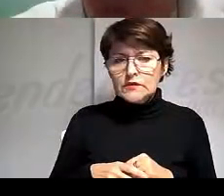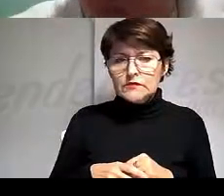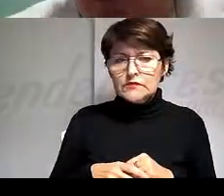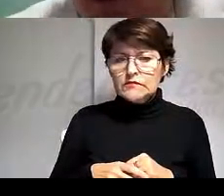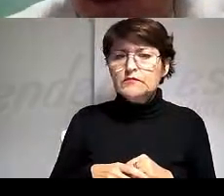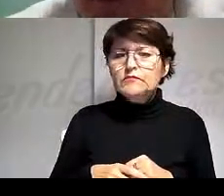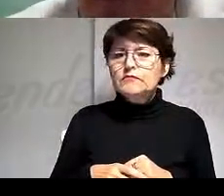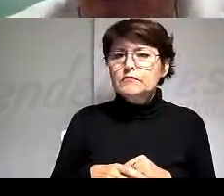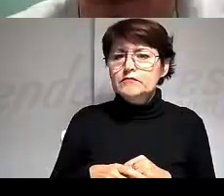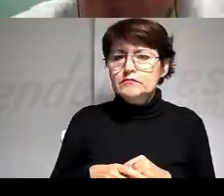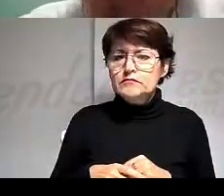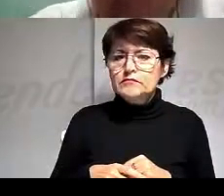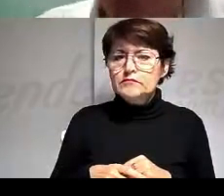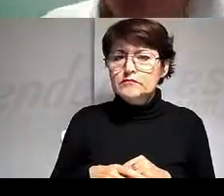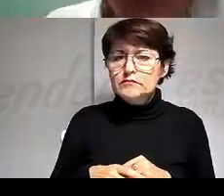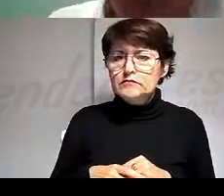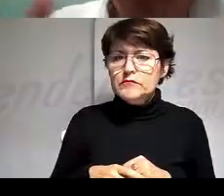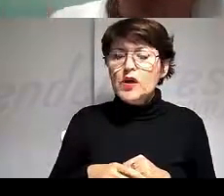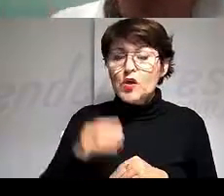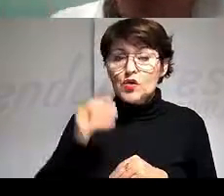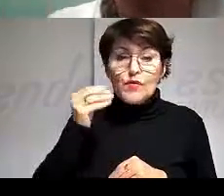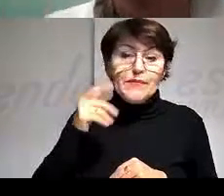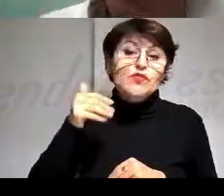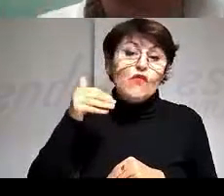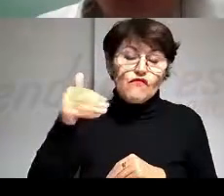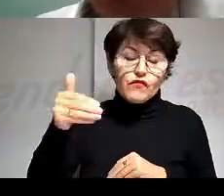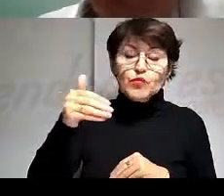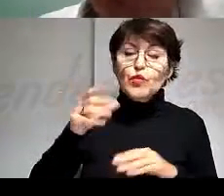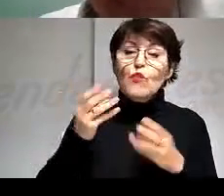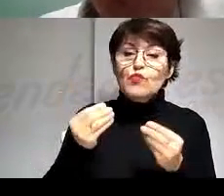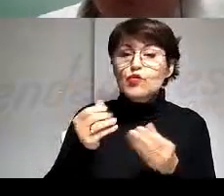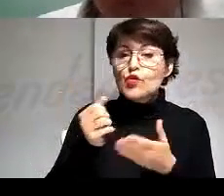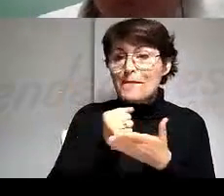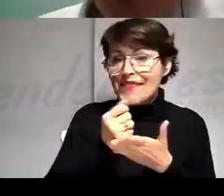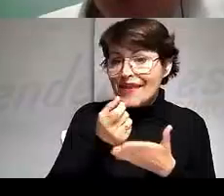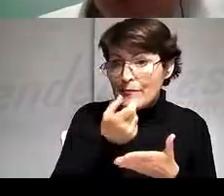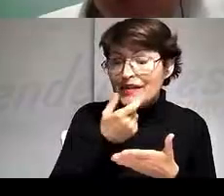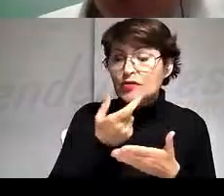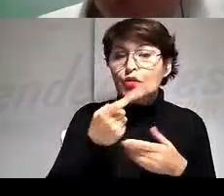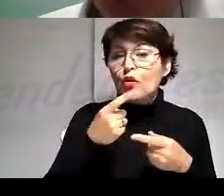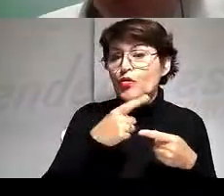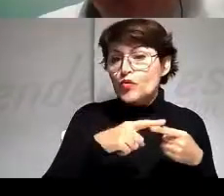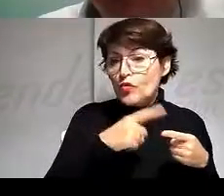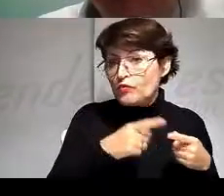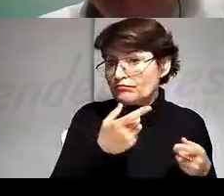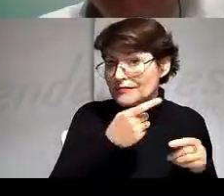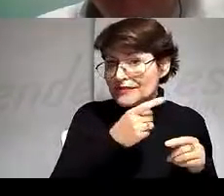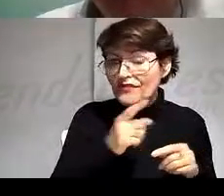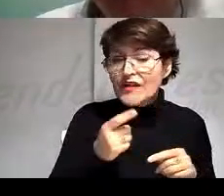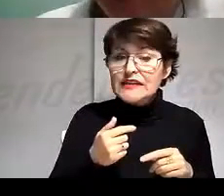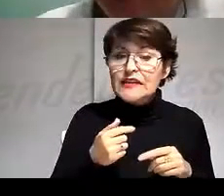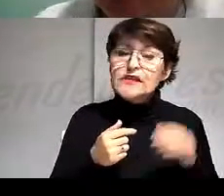un tiempo muchos de los medicamentos o muchos de los productos sanitarios de los que vamos a disponer